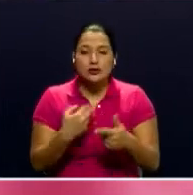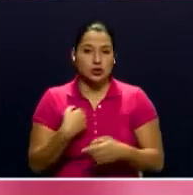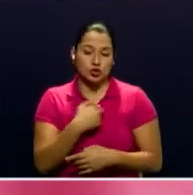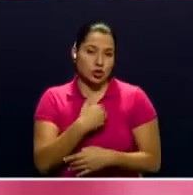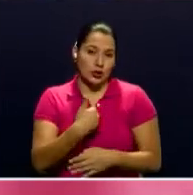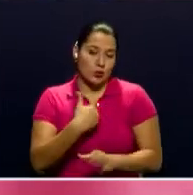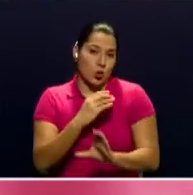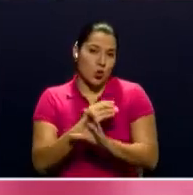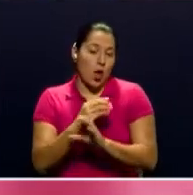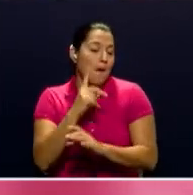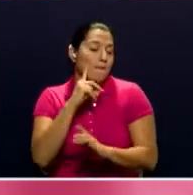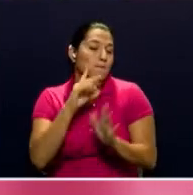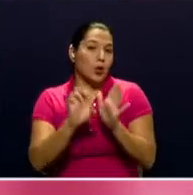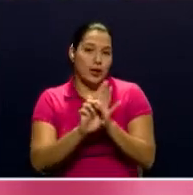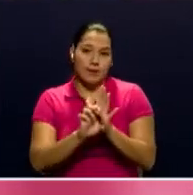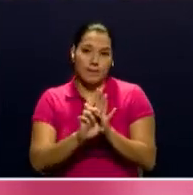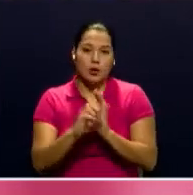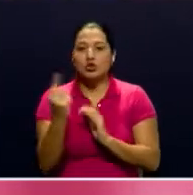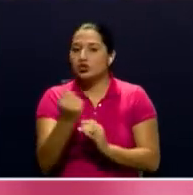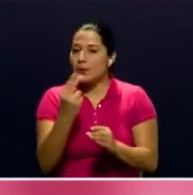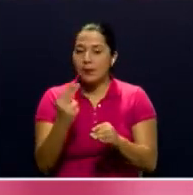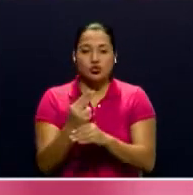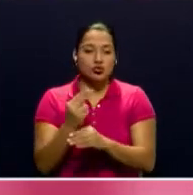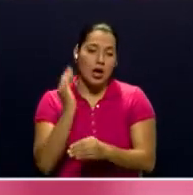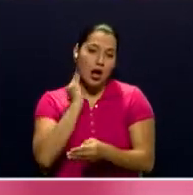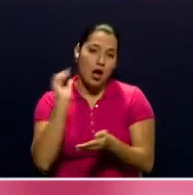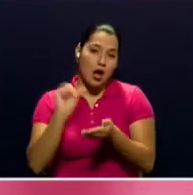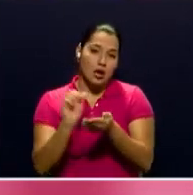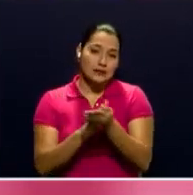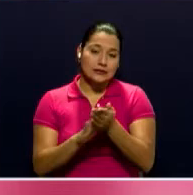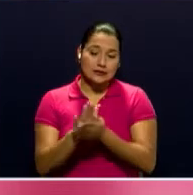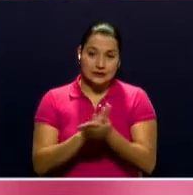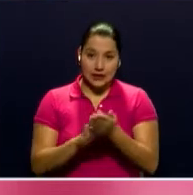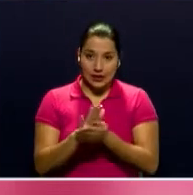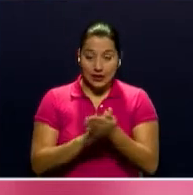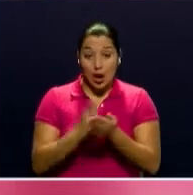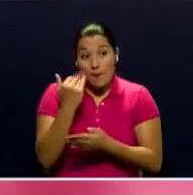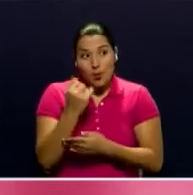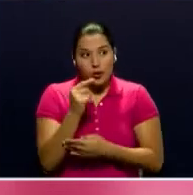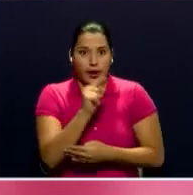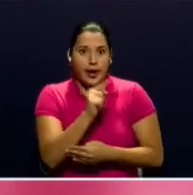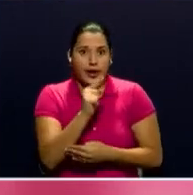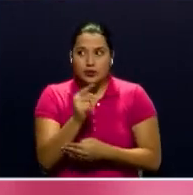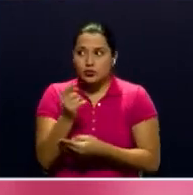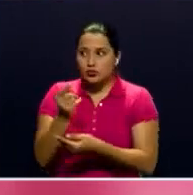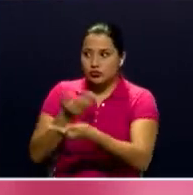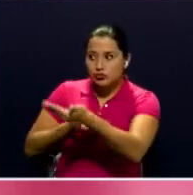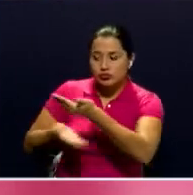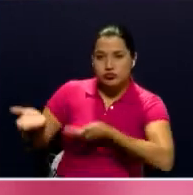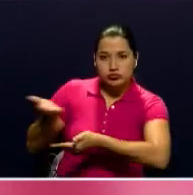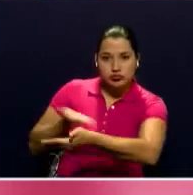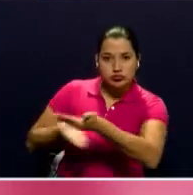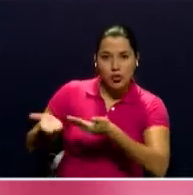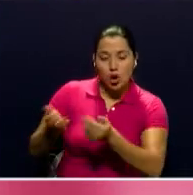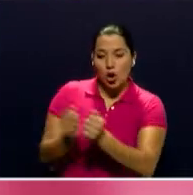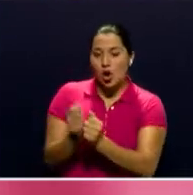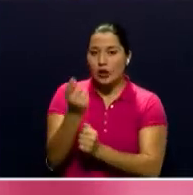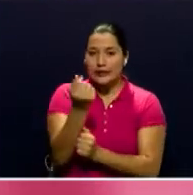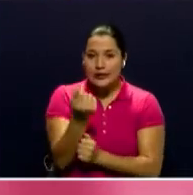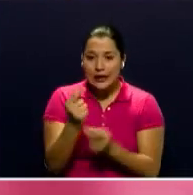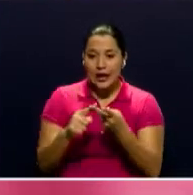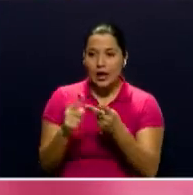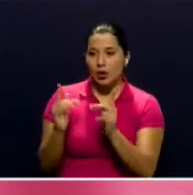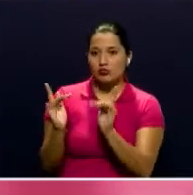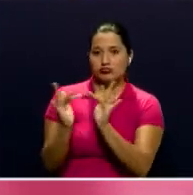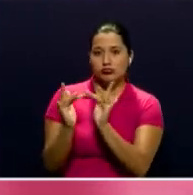ejemplo portar gel para que ellos puedan desinfectar sus manos, porque son los que están en un contacto directo con dinero, con el